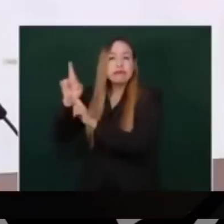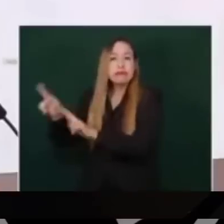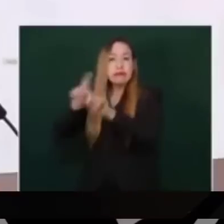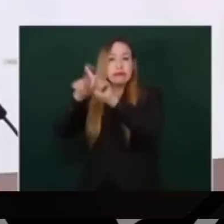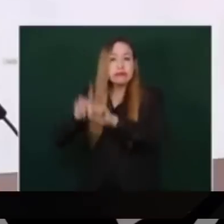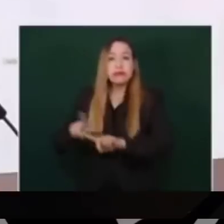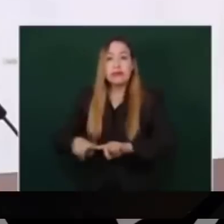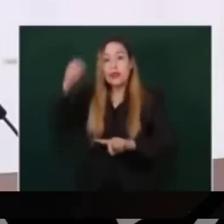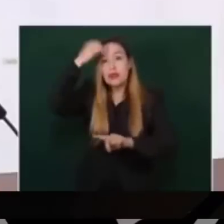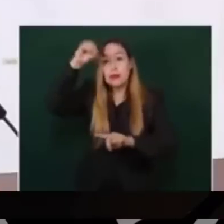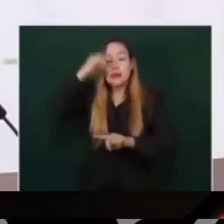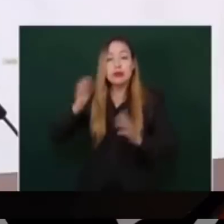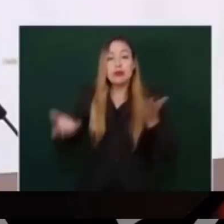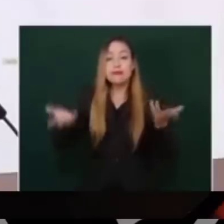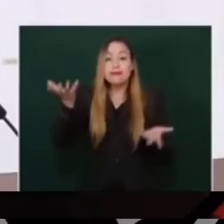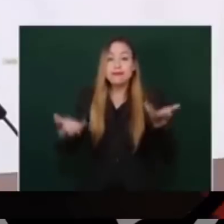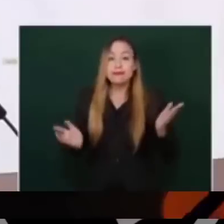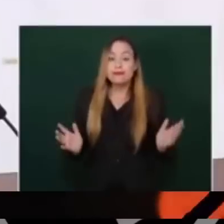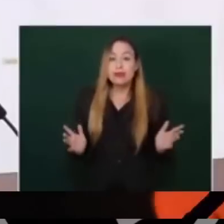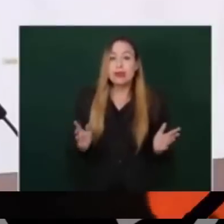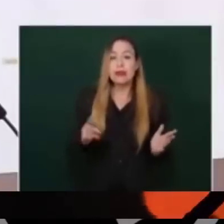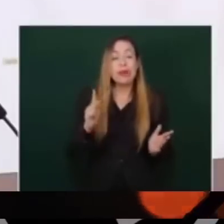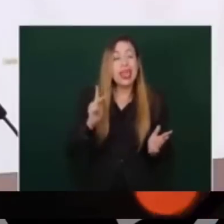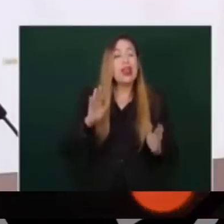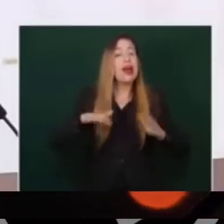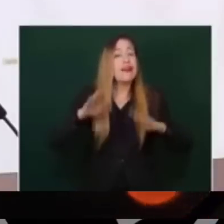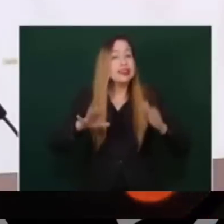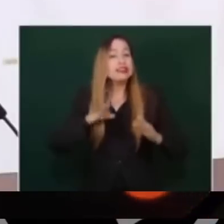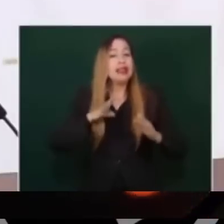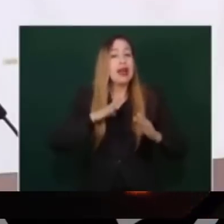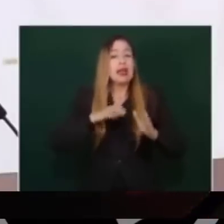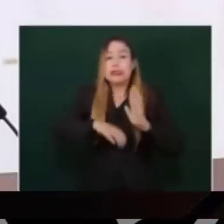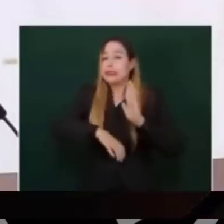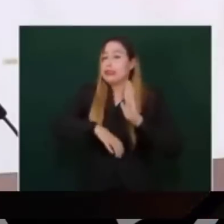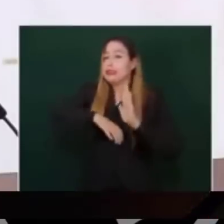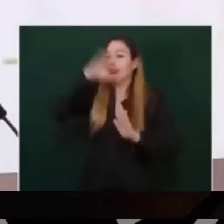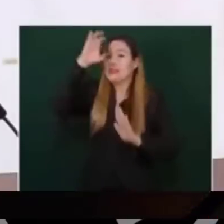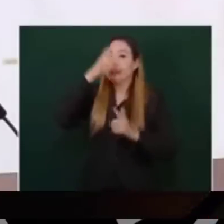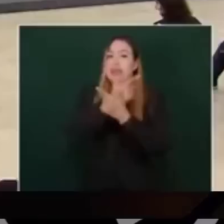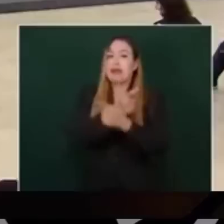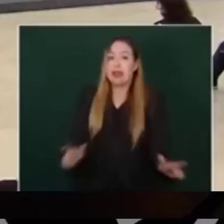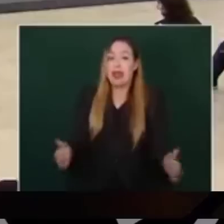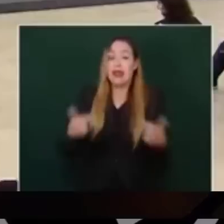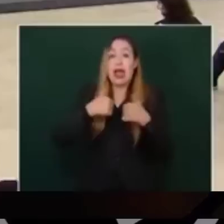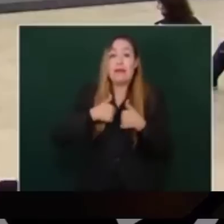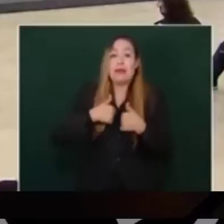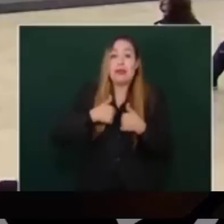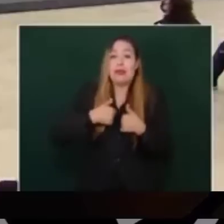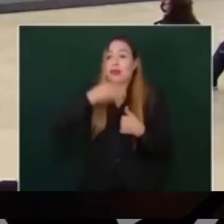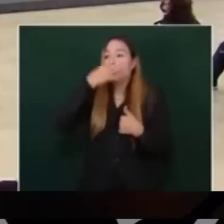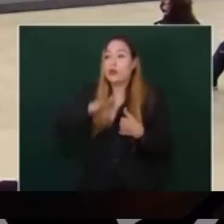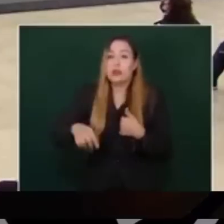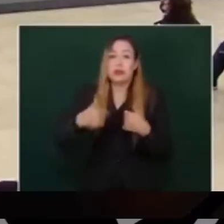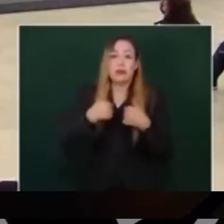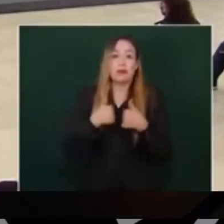haya excesos de libertad. A mí me insultan